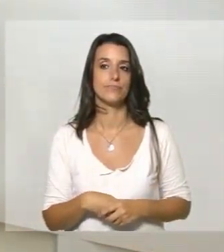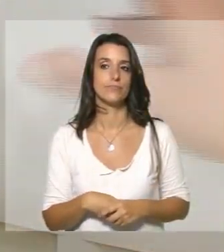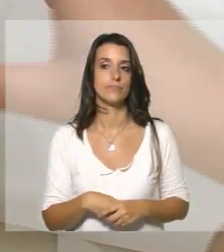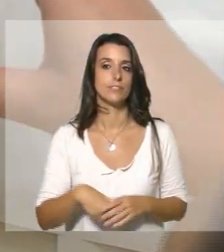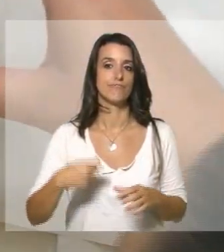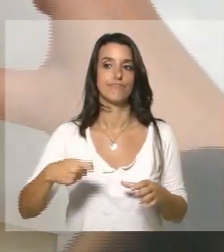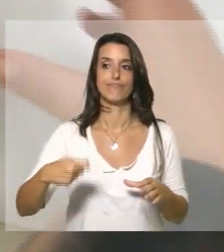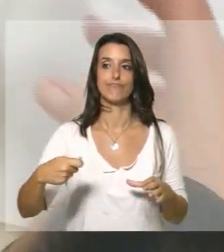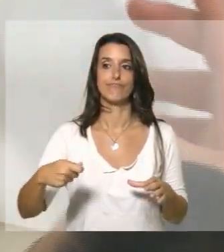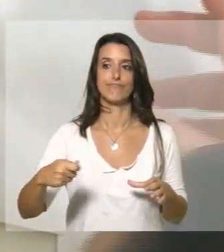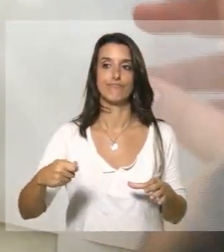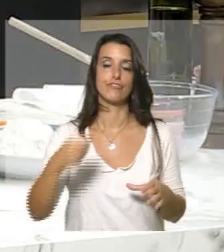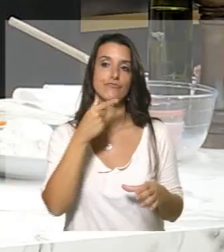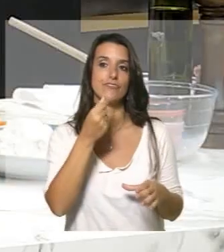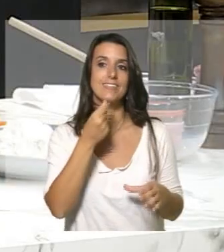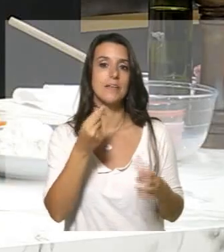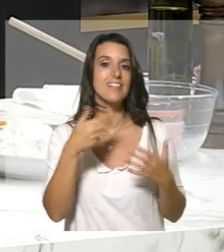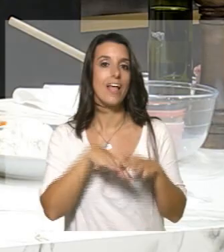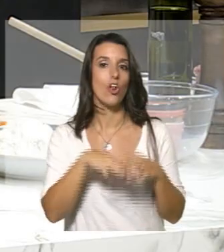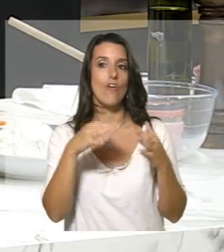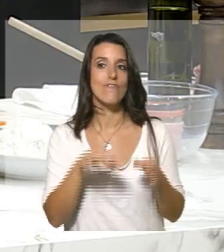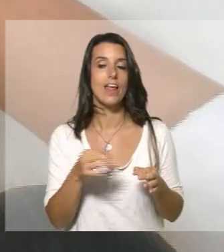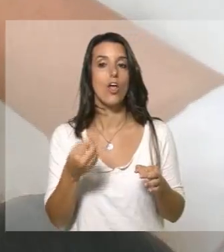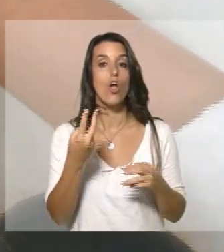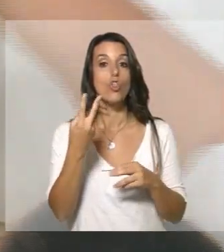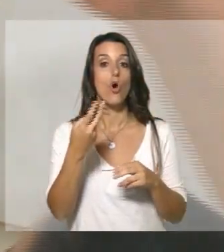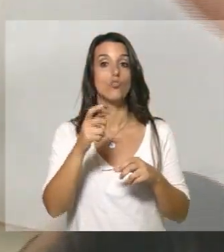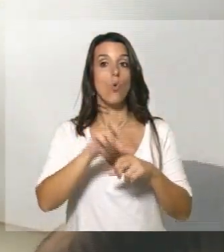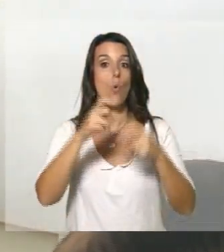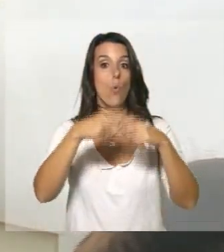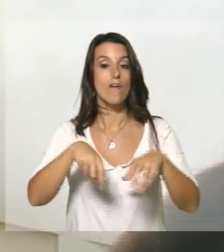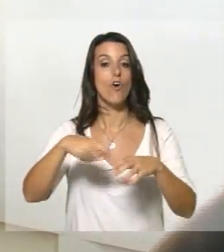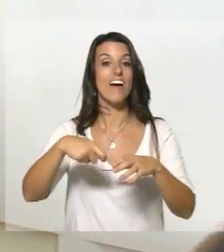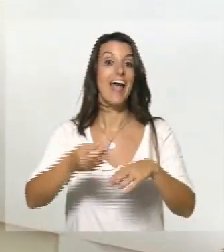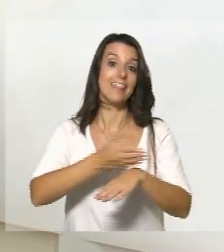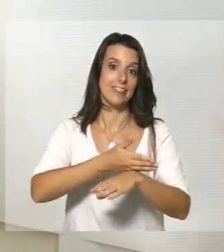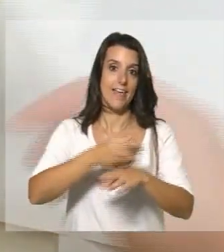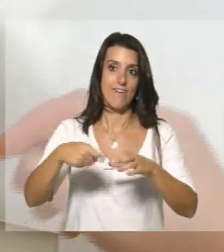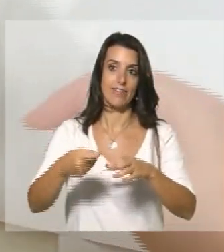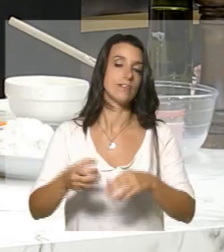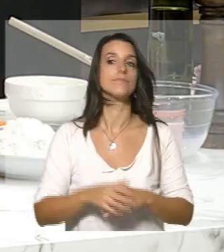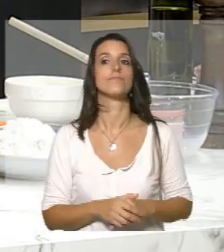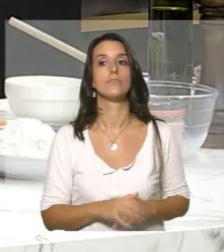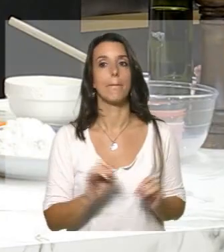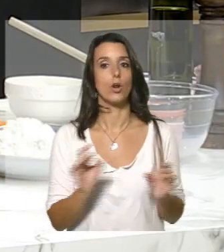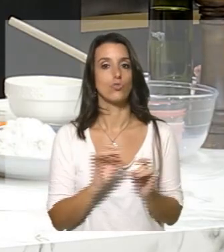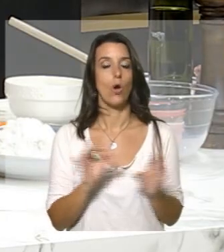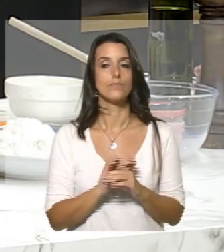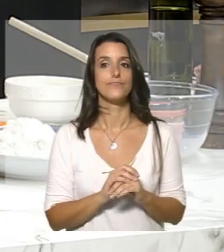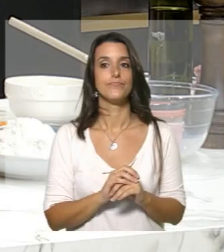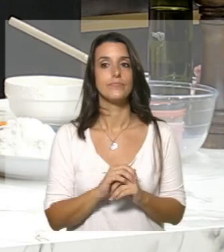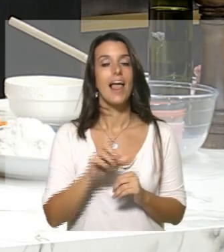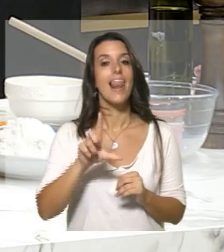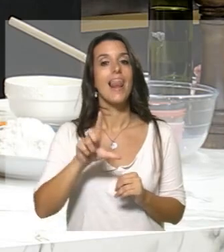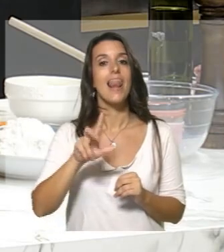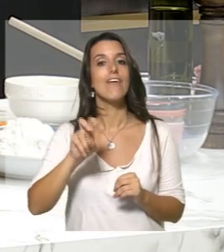Ahí está. Mezclo bien. Le voy a agregar 2 huevos algo batidos. Está pronto. La